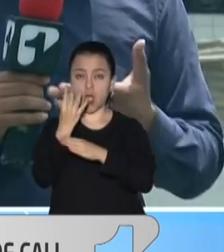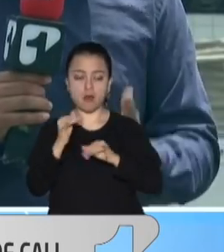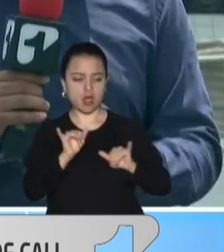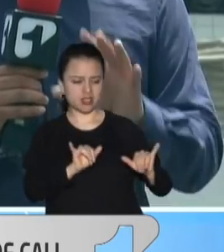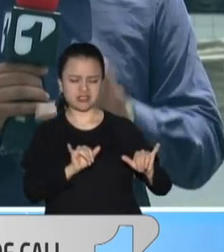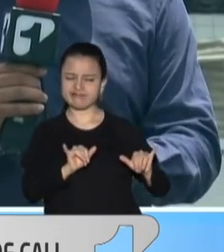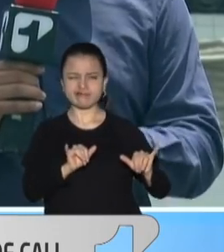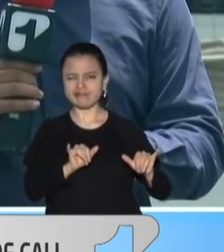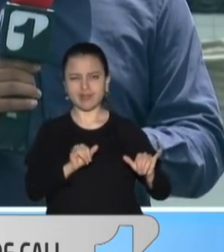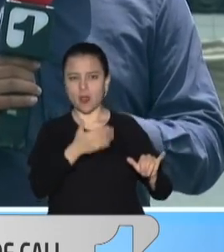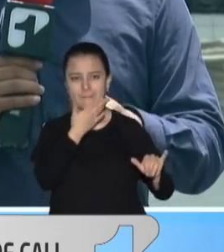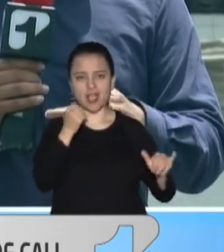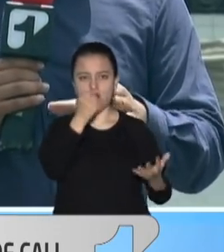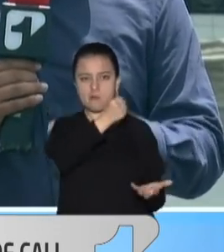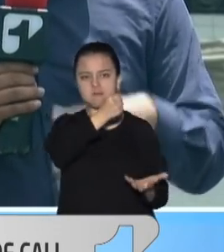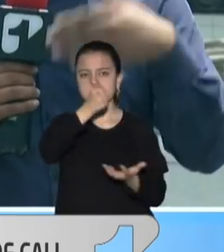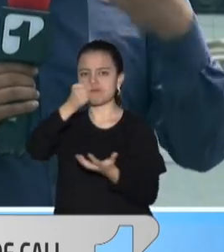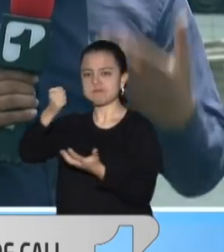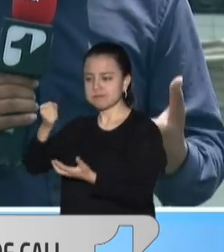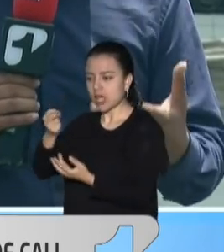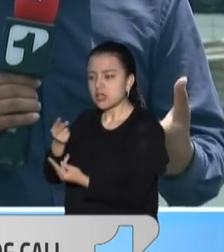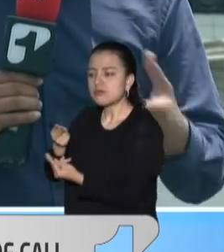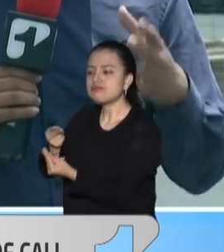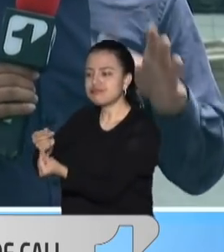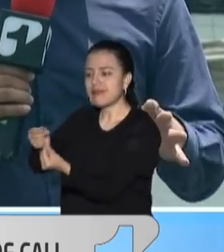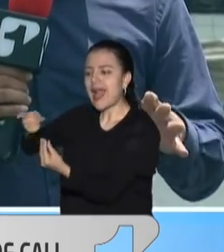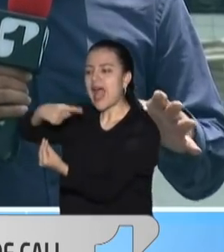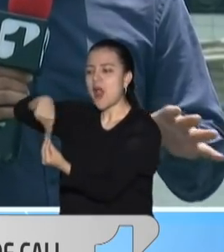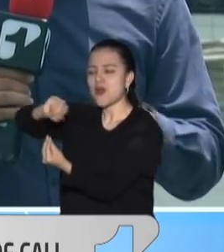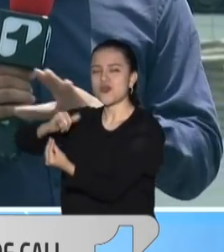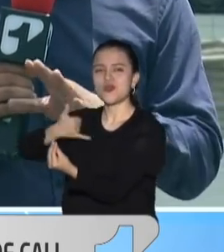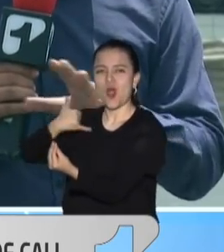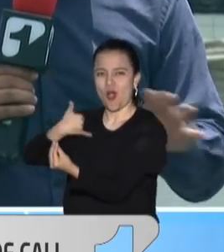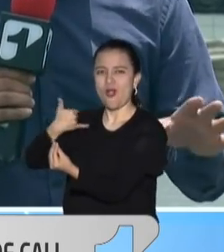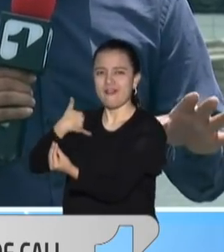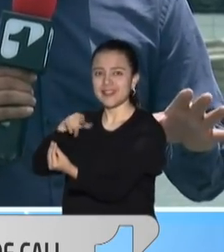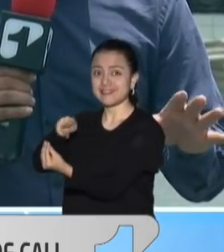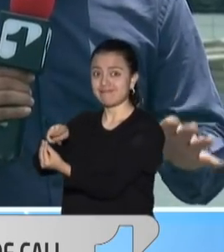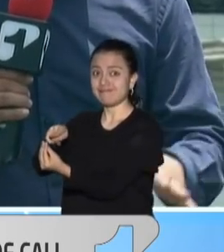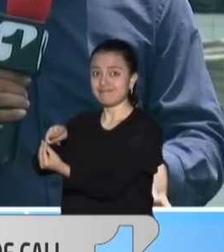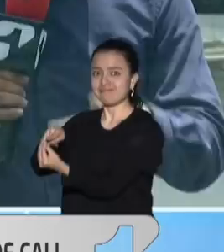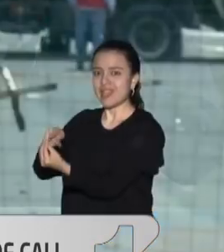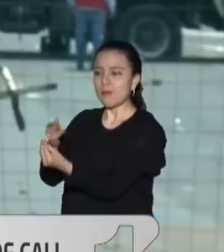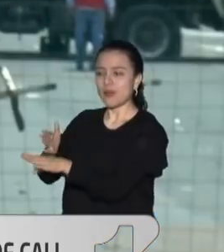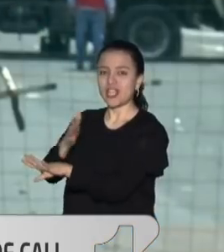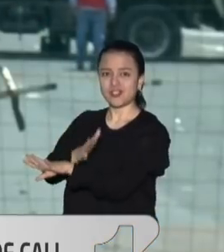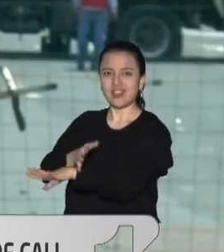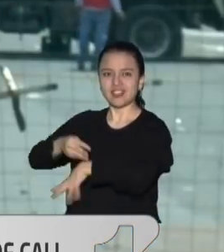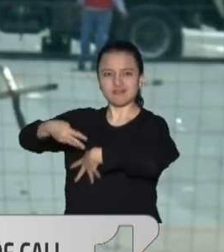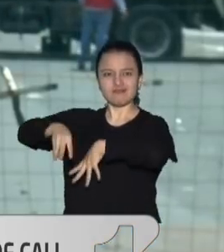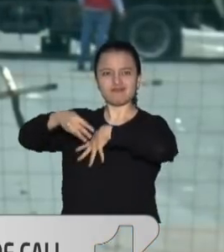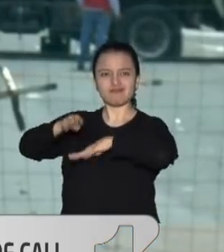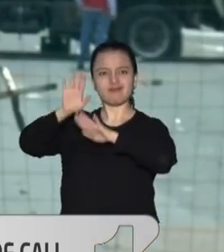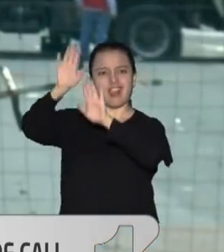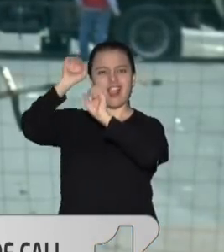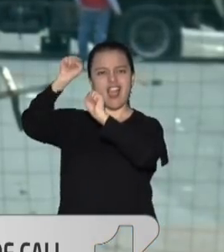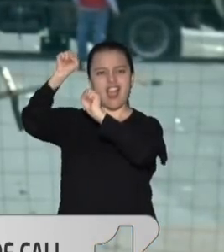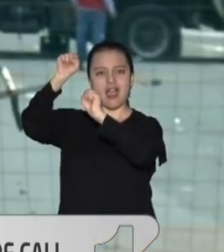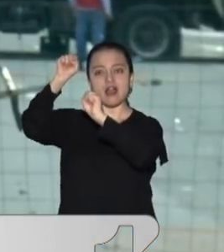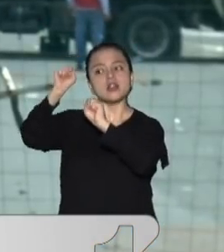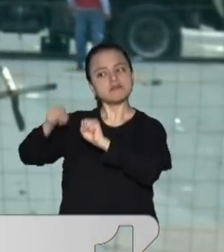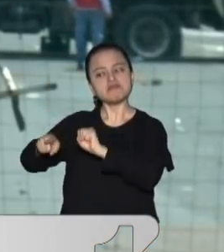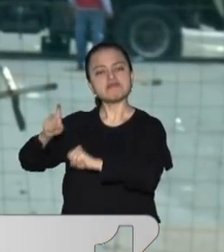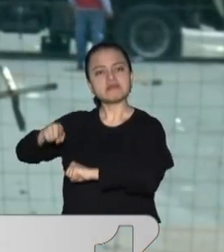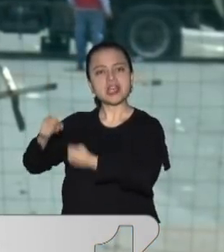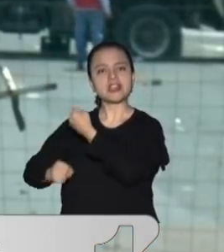juventudes. Recordemos que los jóvenes son los que principalmente se han manifestado durante toda esta semana aquí en el Valle del Cauca y en el país,